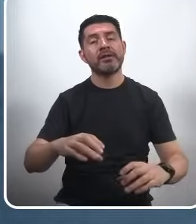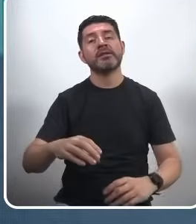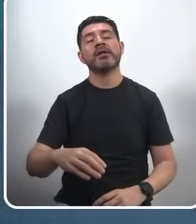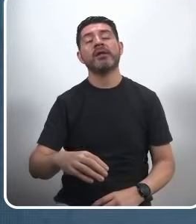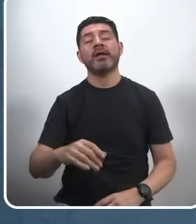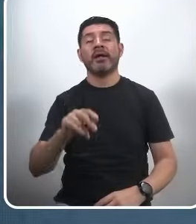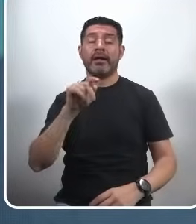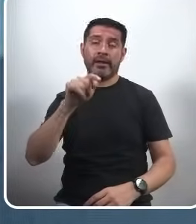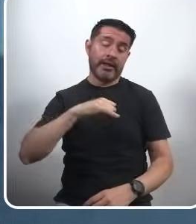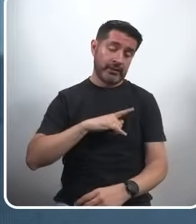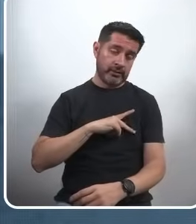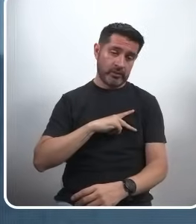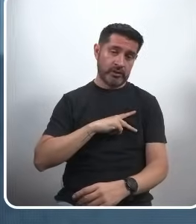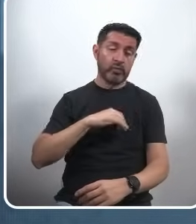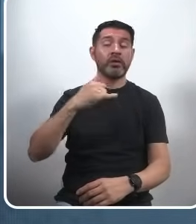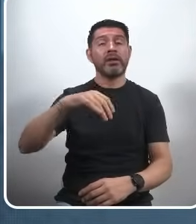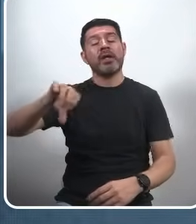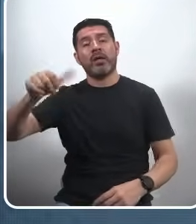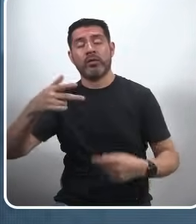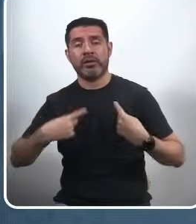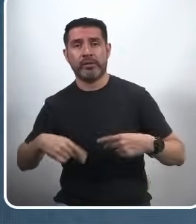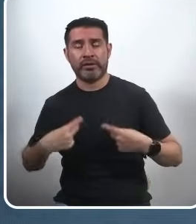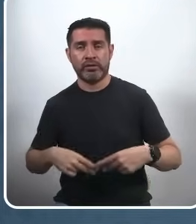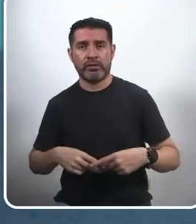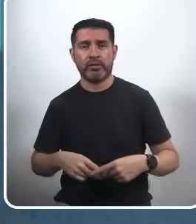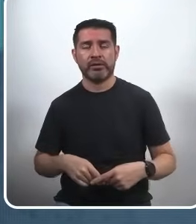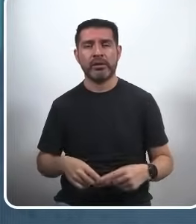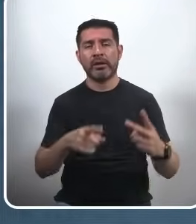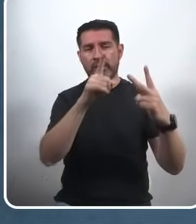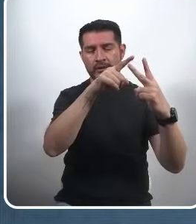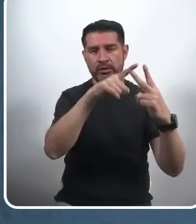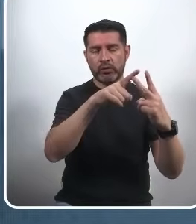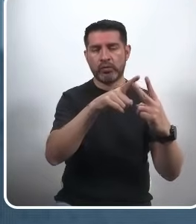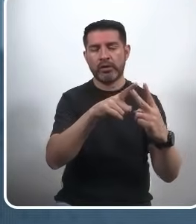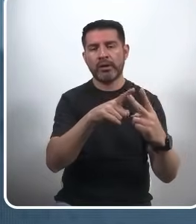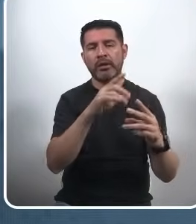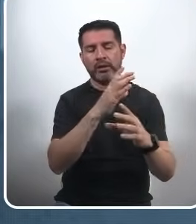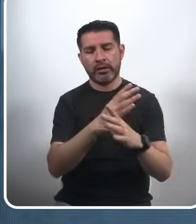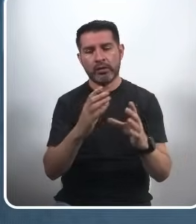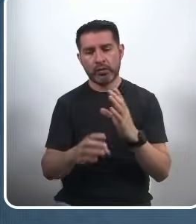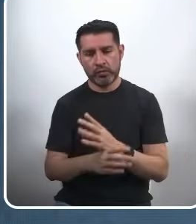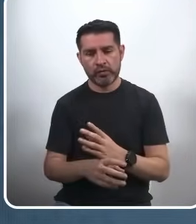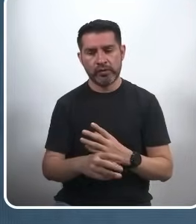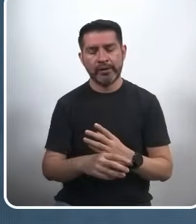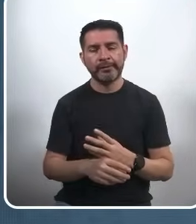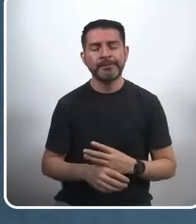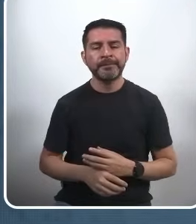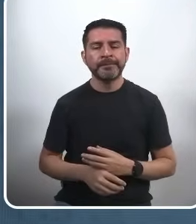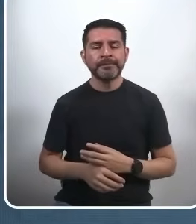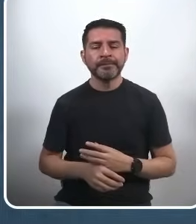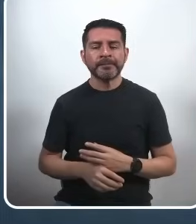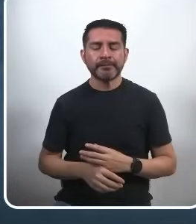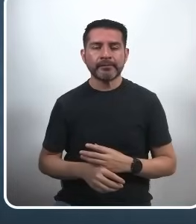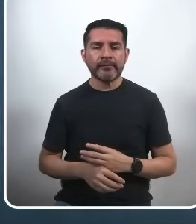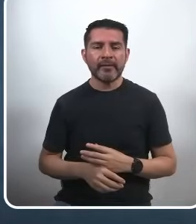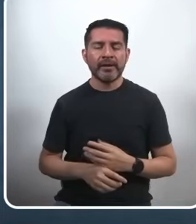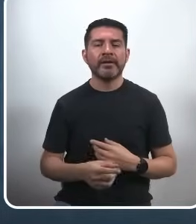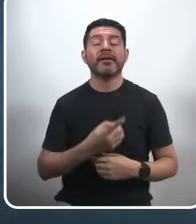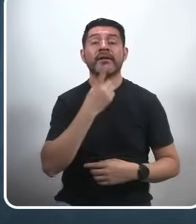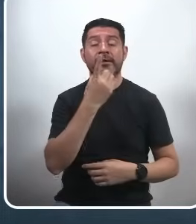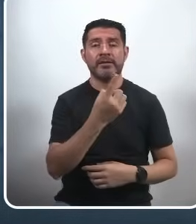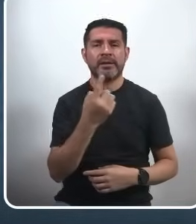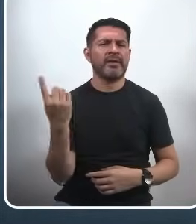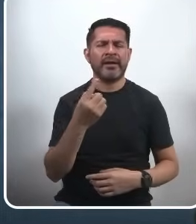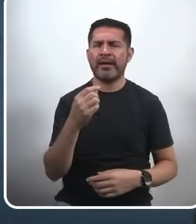¿okay? Segunda cosa que el apóstol Pablo nos enseña aquí, yo creo que es el autor de Hebreos, dice que ninguna raíz